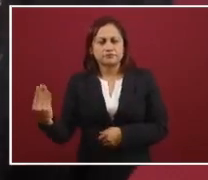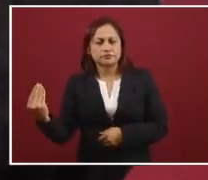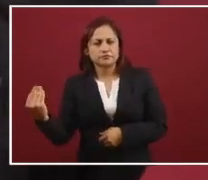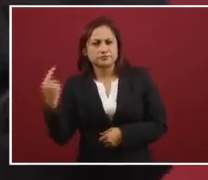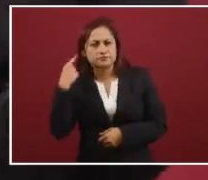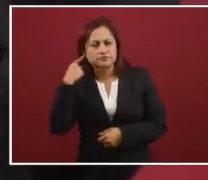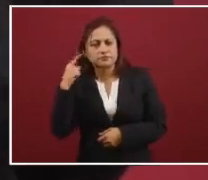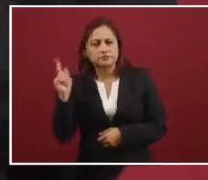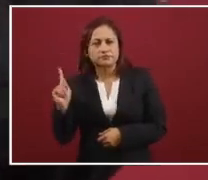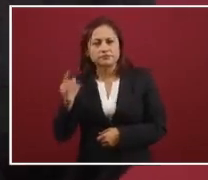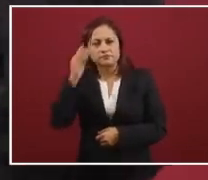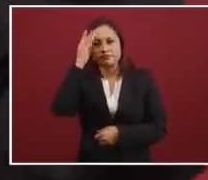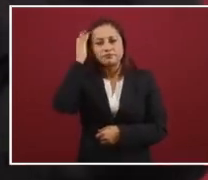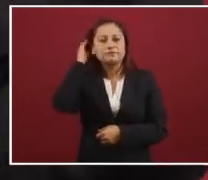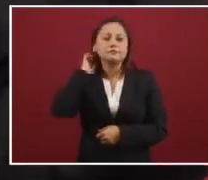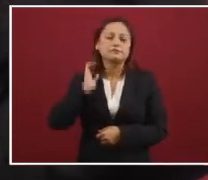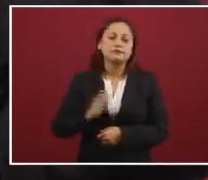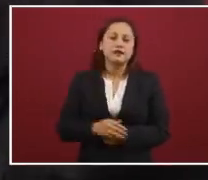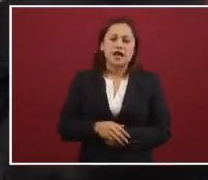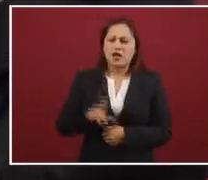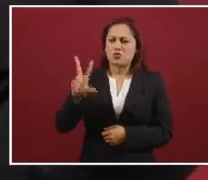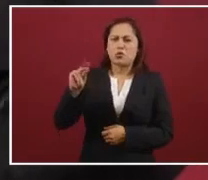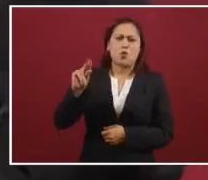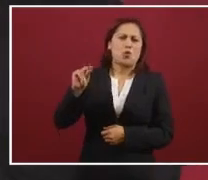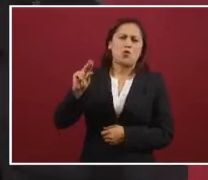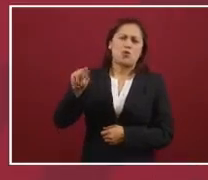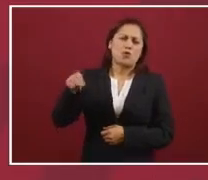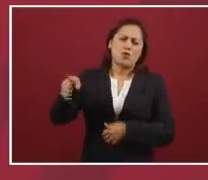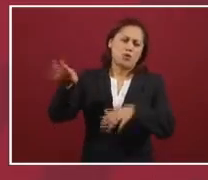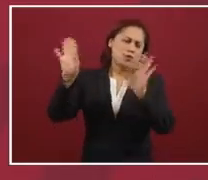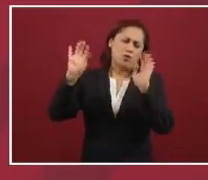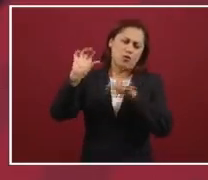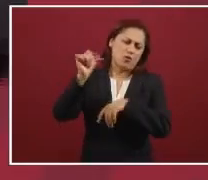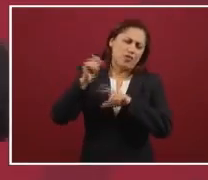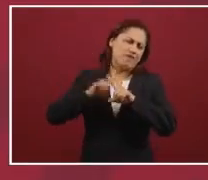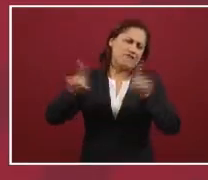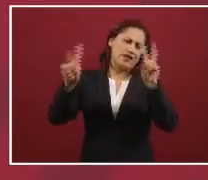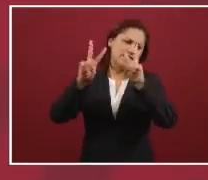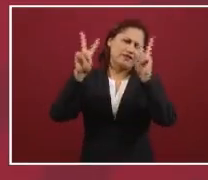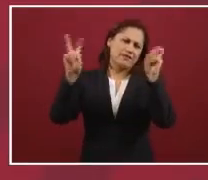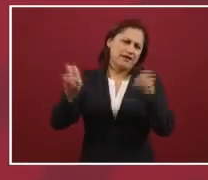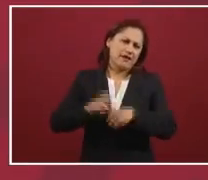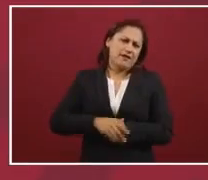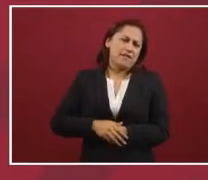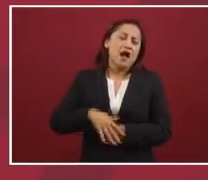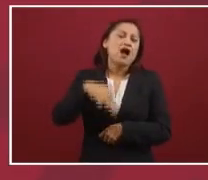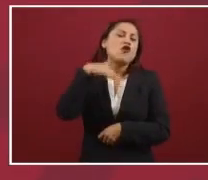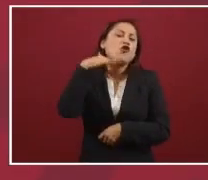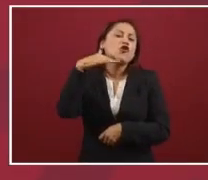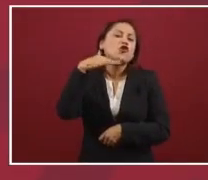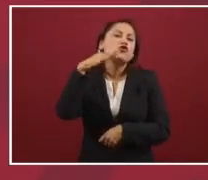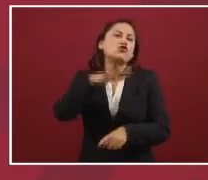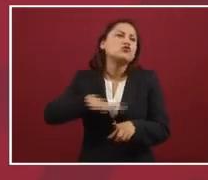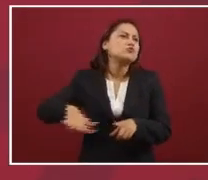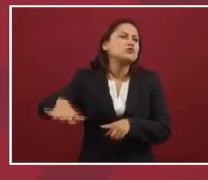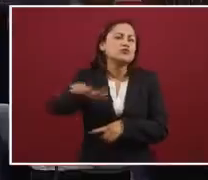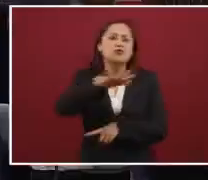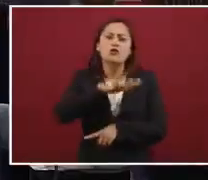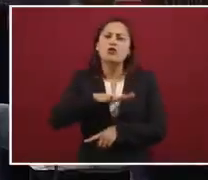No estoy hablando de otras cosas, estoy hablando de la corrupción en general, pues, y de los abusos.